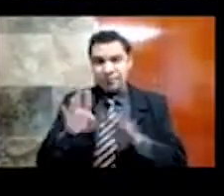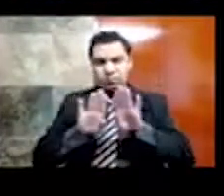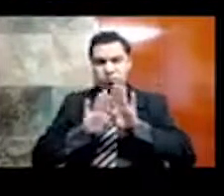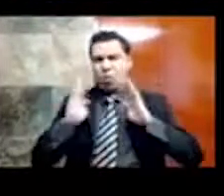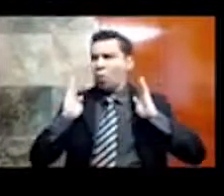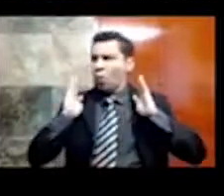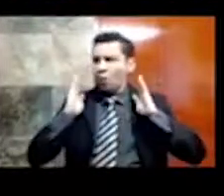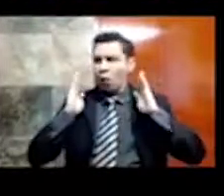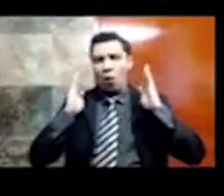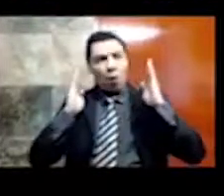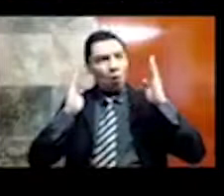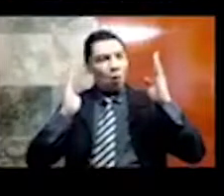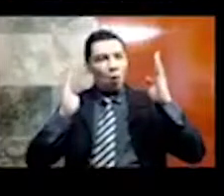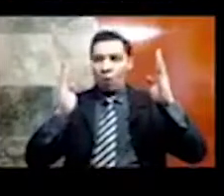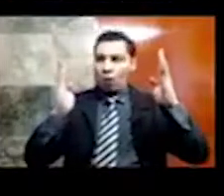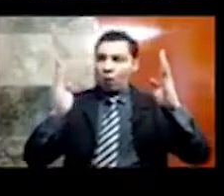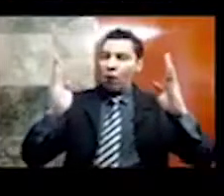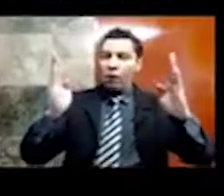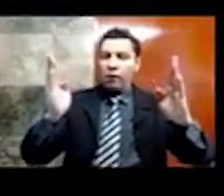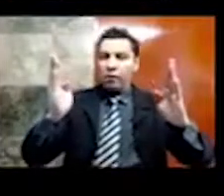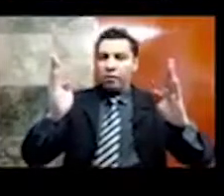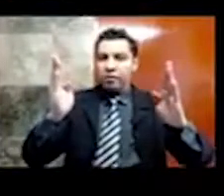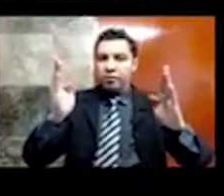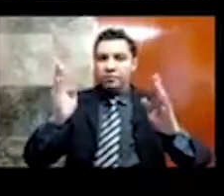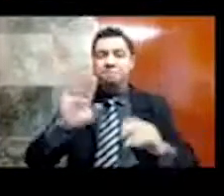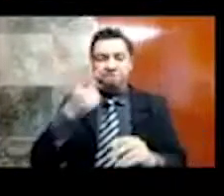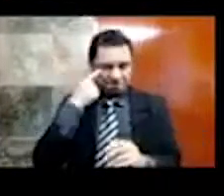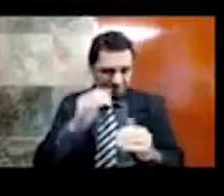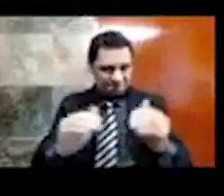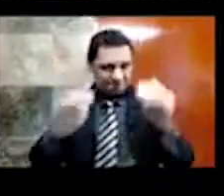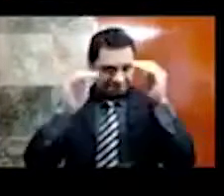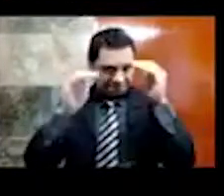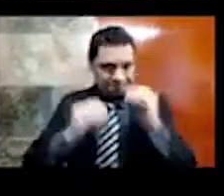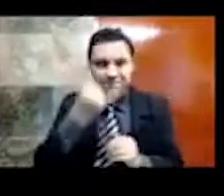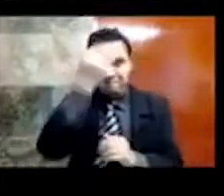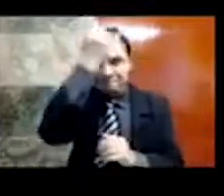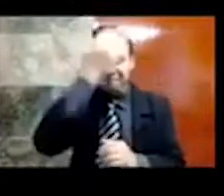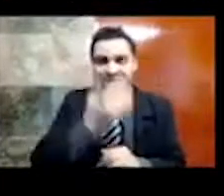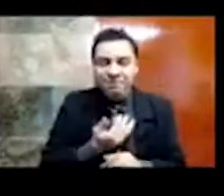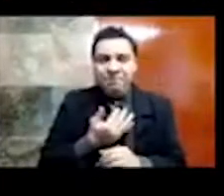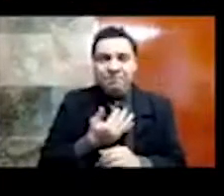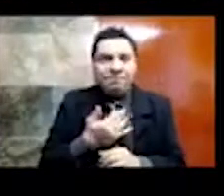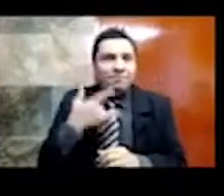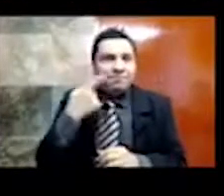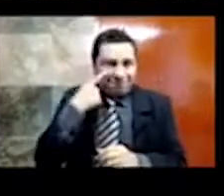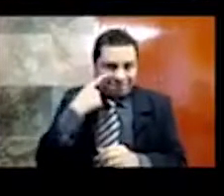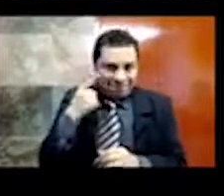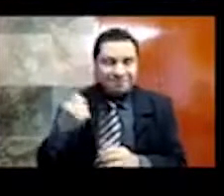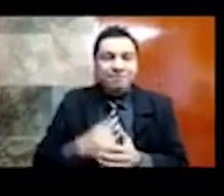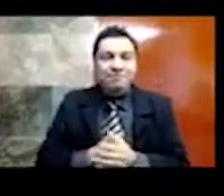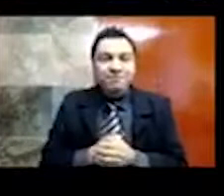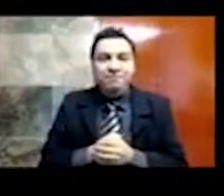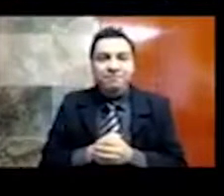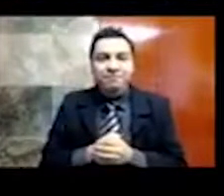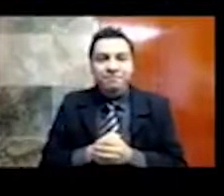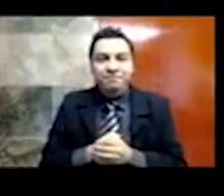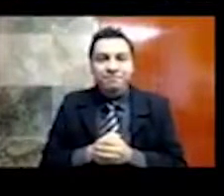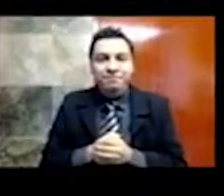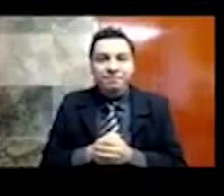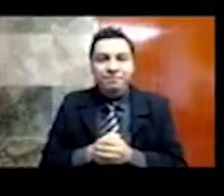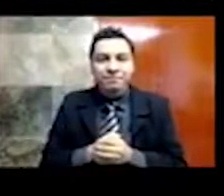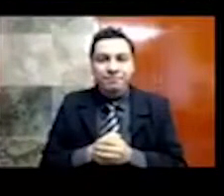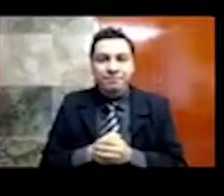bueno, no hablemos de los bebedores. Bueno, la que sigue, vas a ver qué maravilla. Ven,